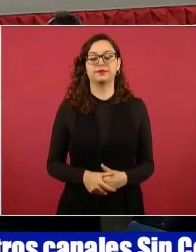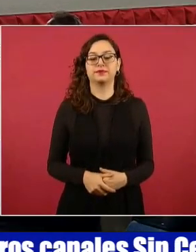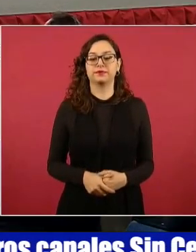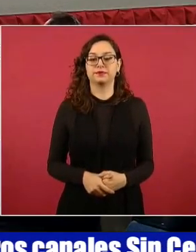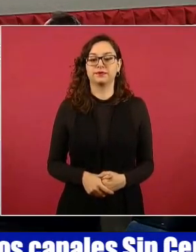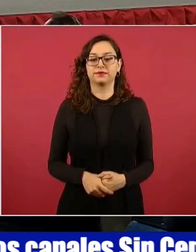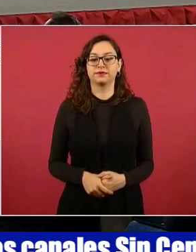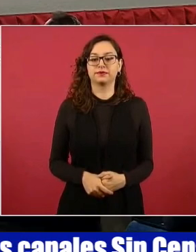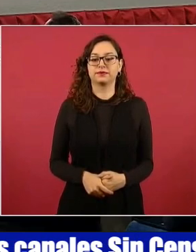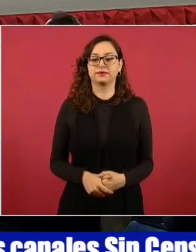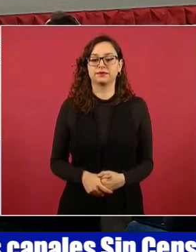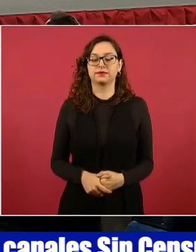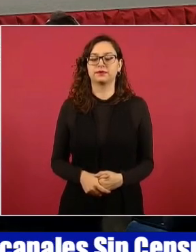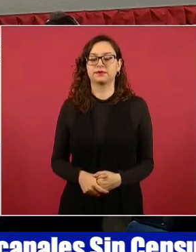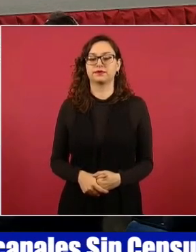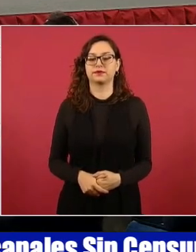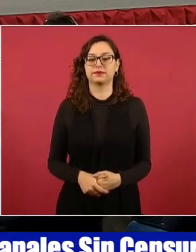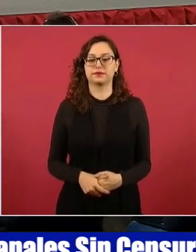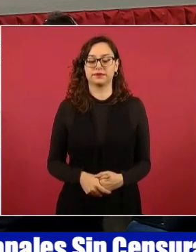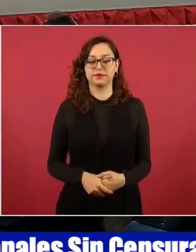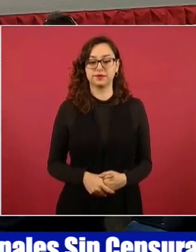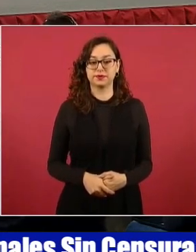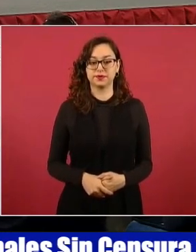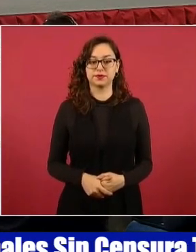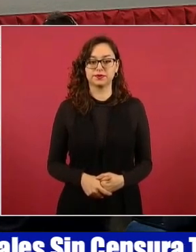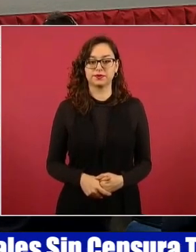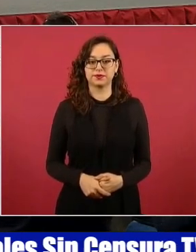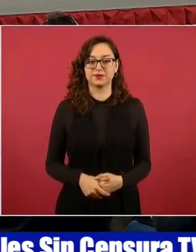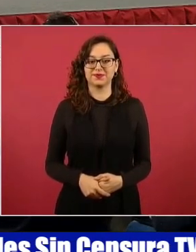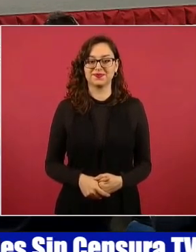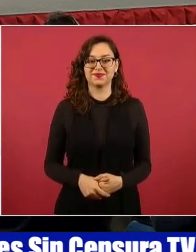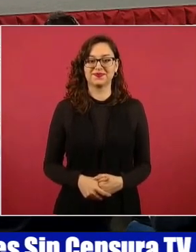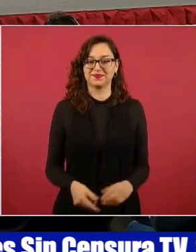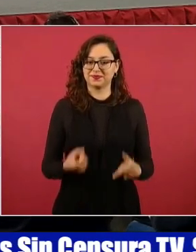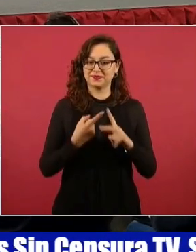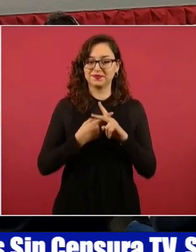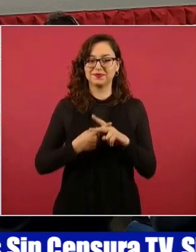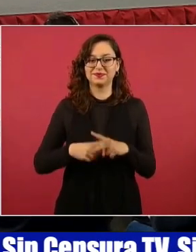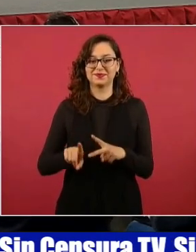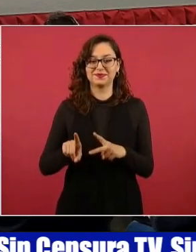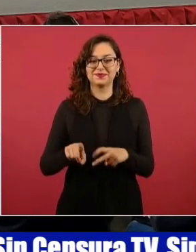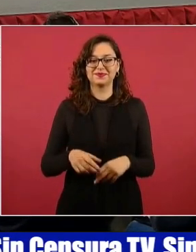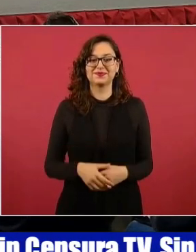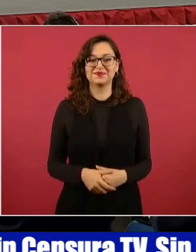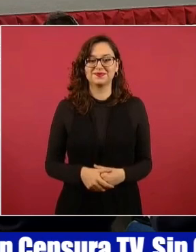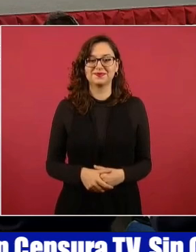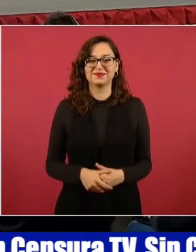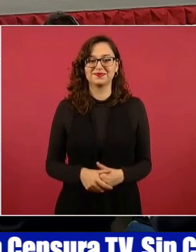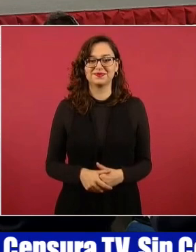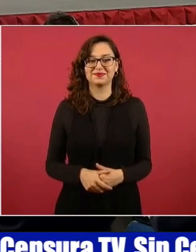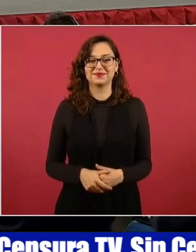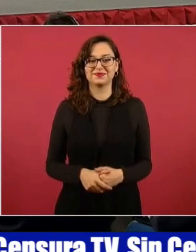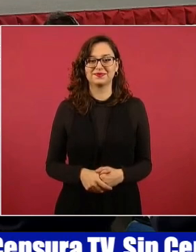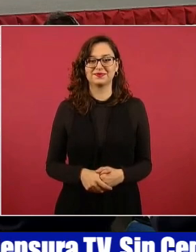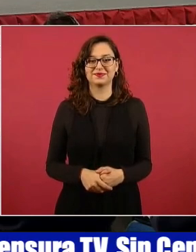para el diálogo circular. A ver, ya empezamos. Y